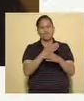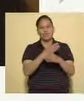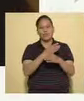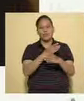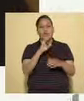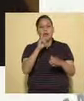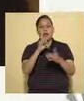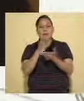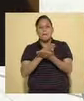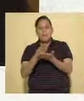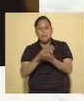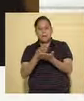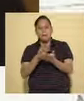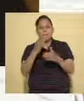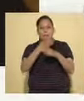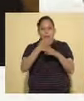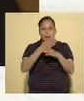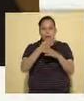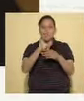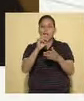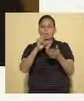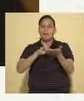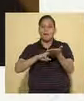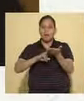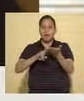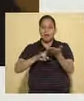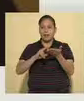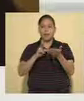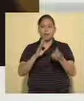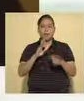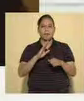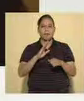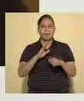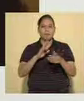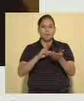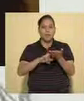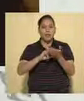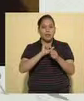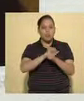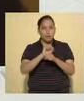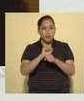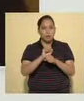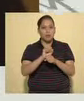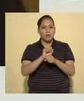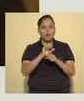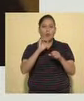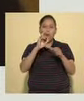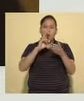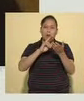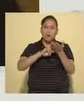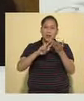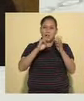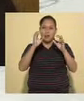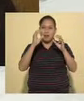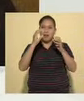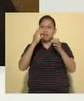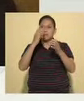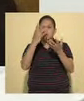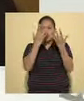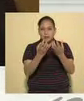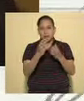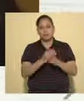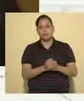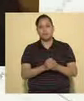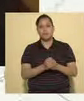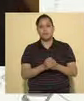un beige, ¿no? Bájalo hacia un verde más, como suave y un poco más opaco, etc. Claro, y bueno,